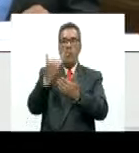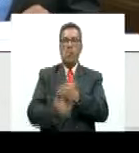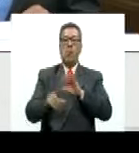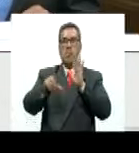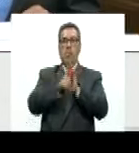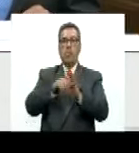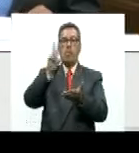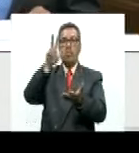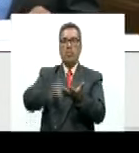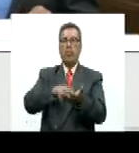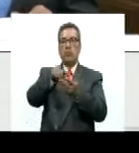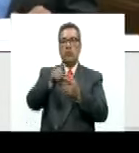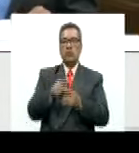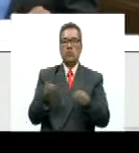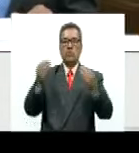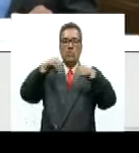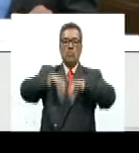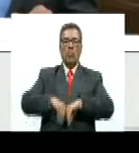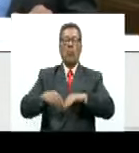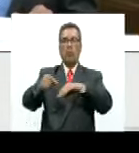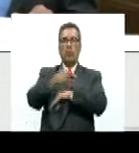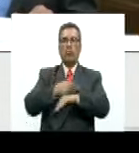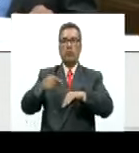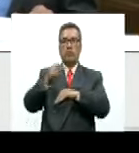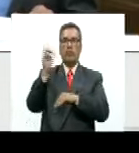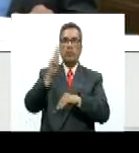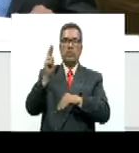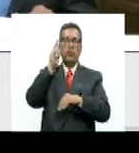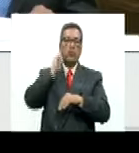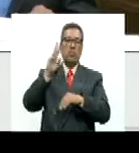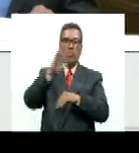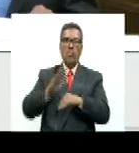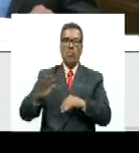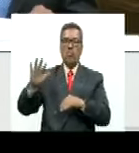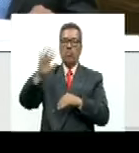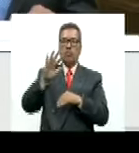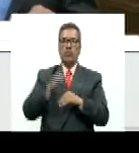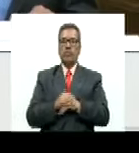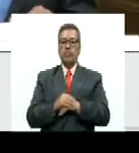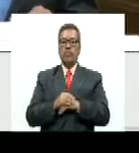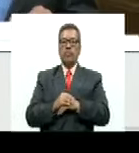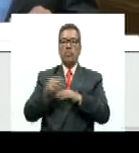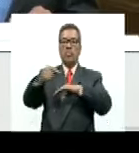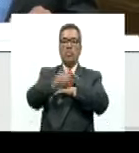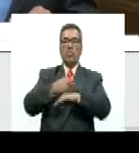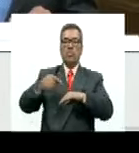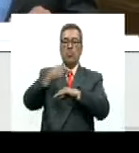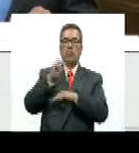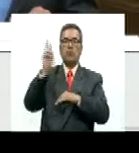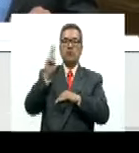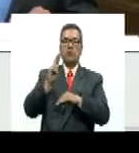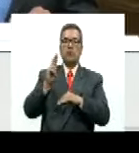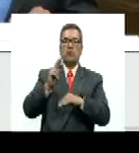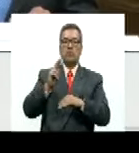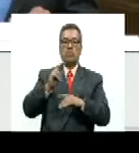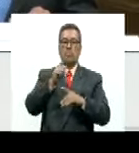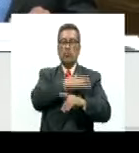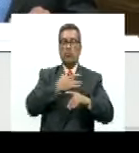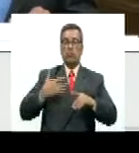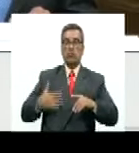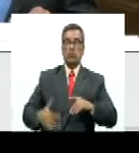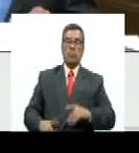ley aprobatoria del acuerdo entre el Gobierno de la República Bolivariana de Venezuela y el Gobierno de la República Popular